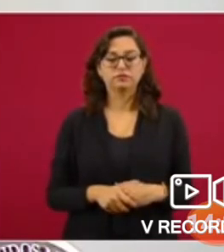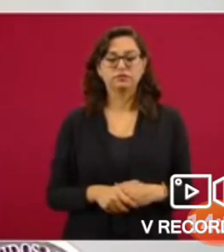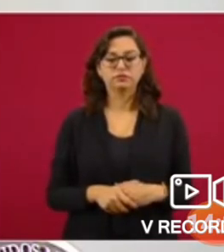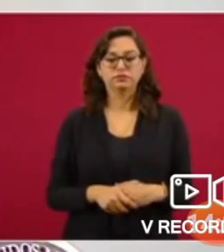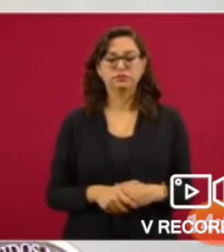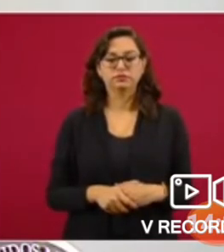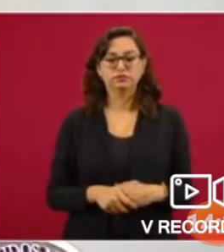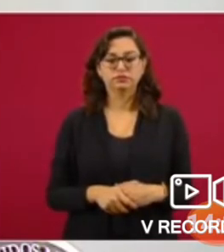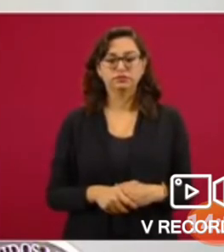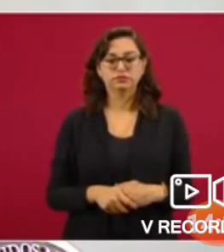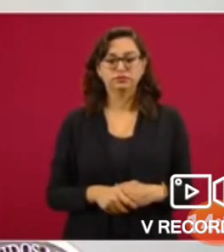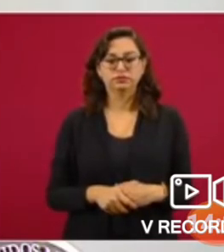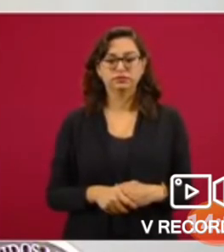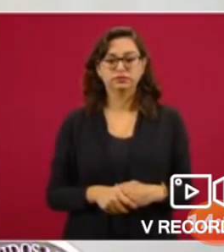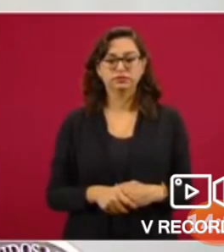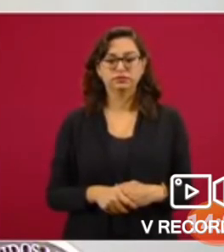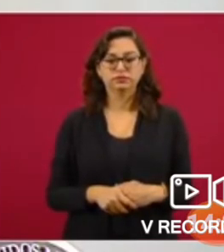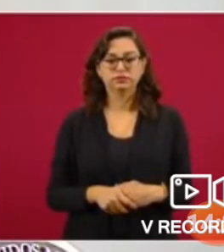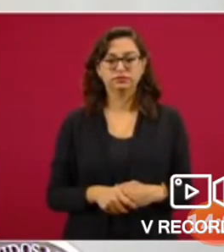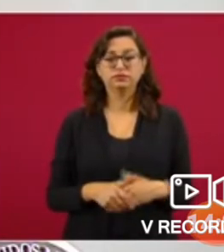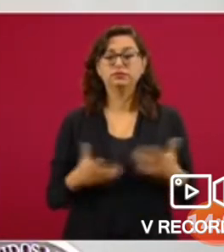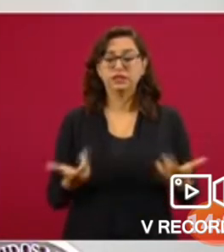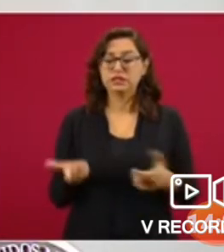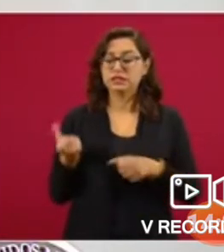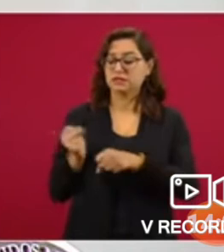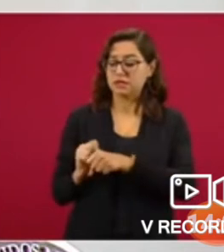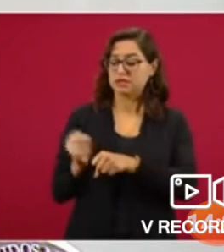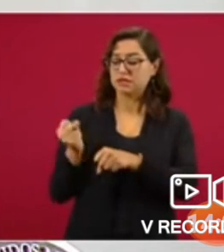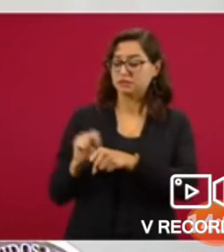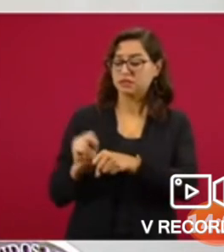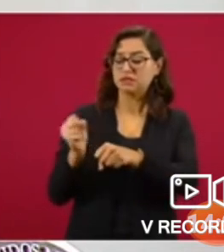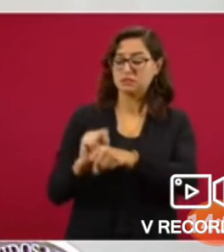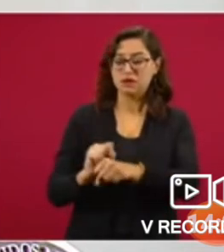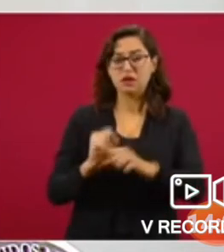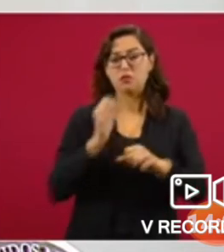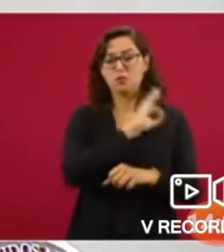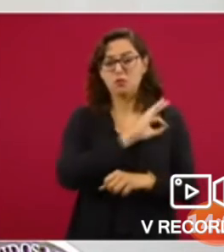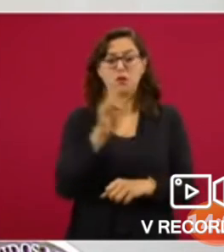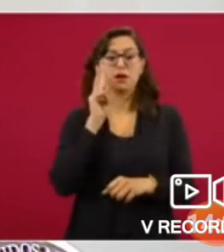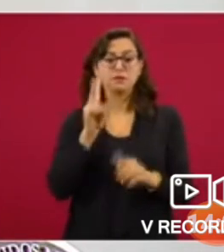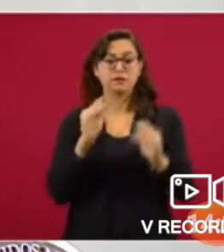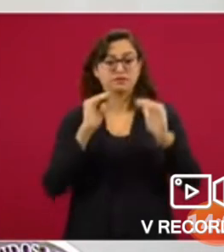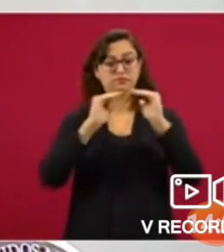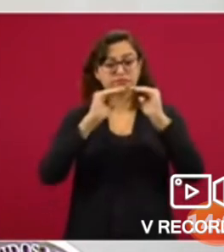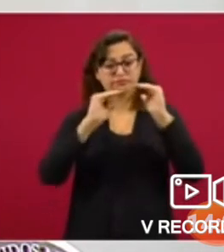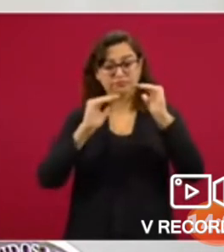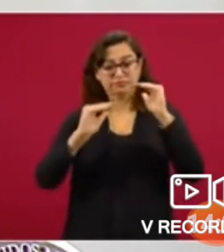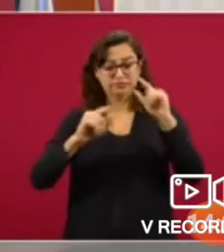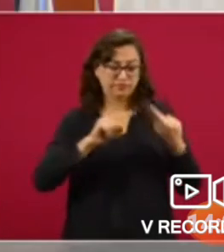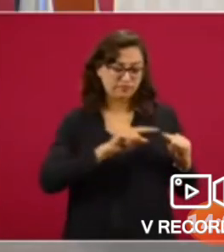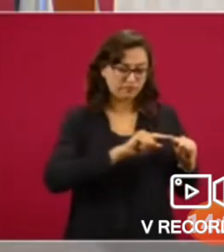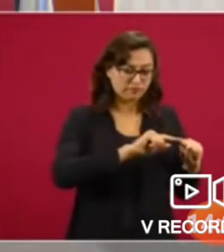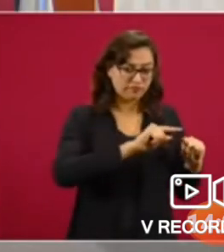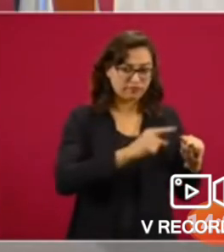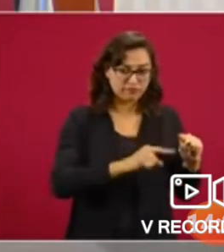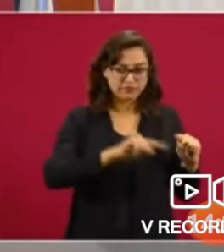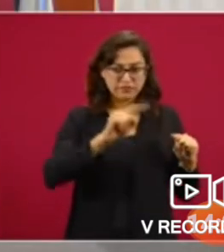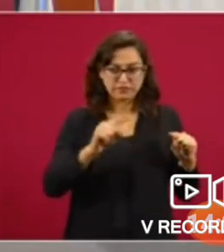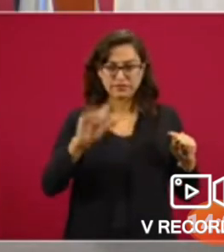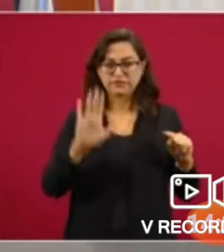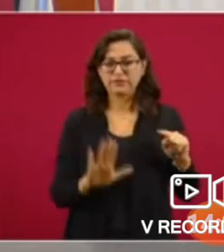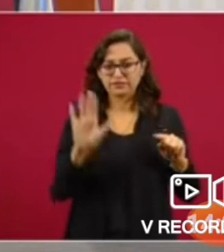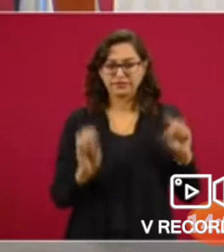es el número de casos que se registran en cada semana. Pueden ver ustedes en esta gráfica, esta curva epidémica, que es como si fuera una